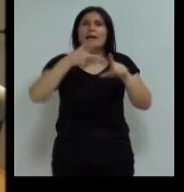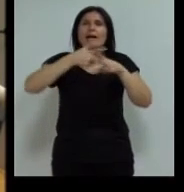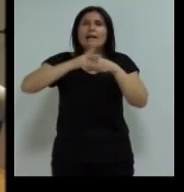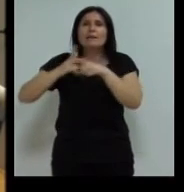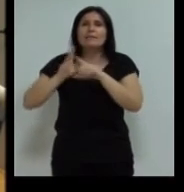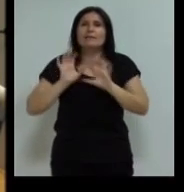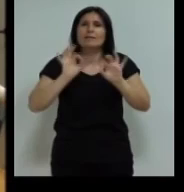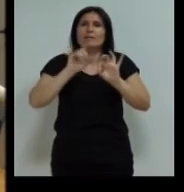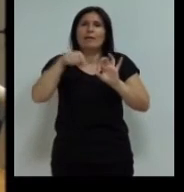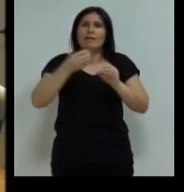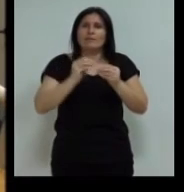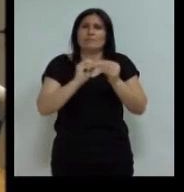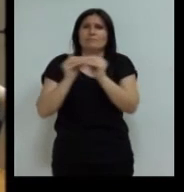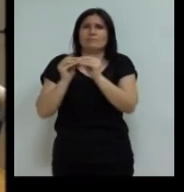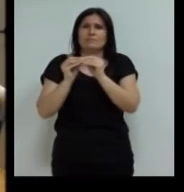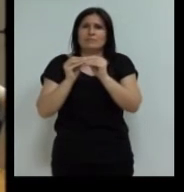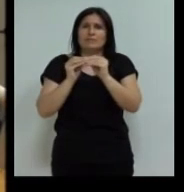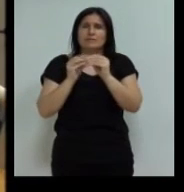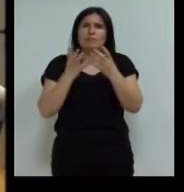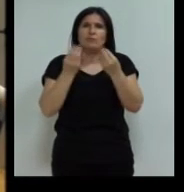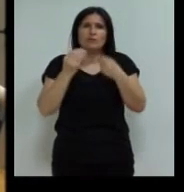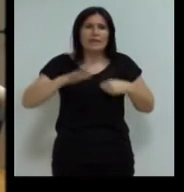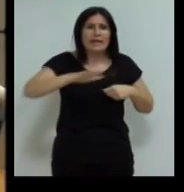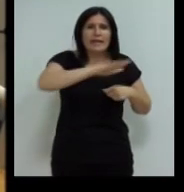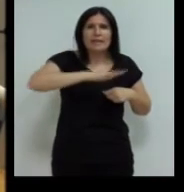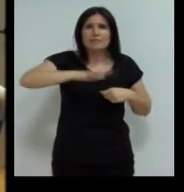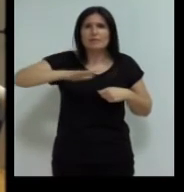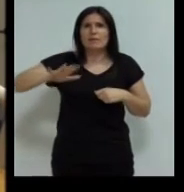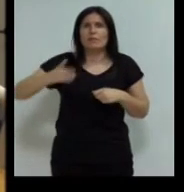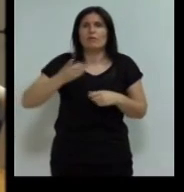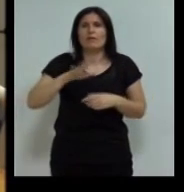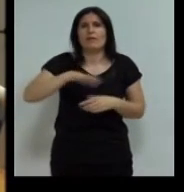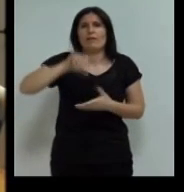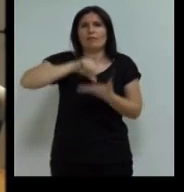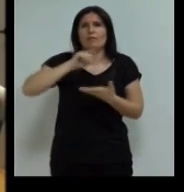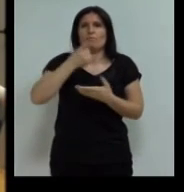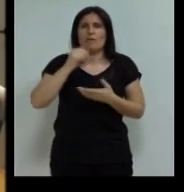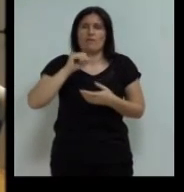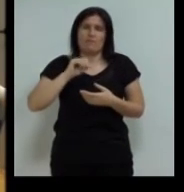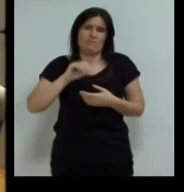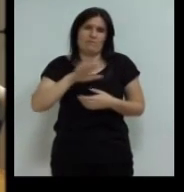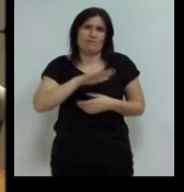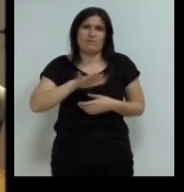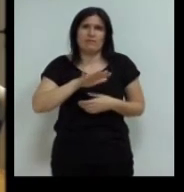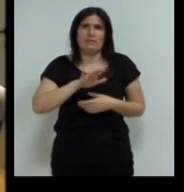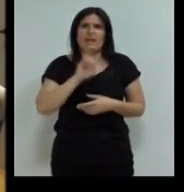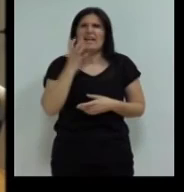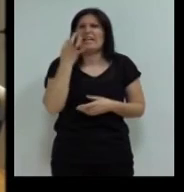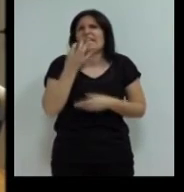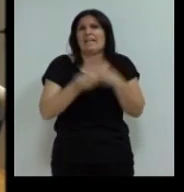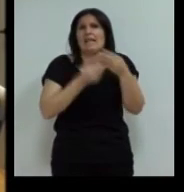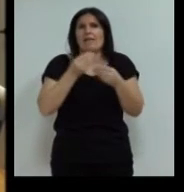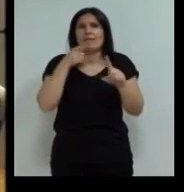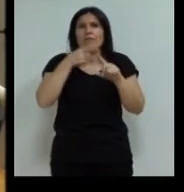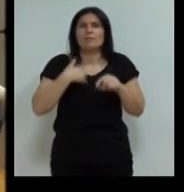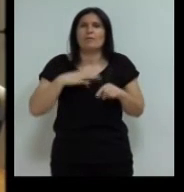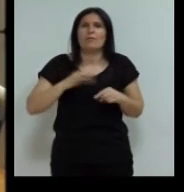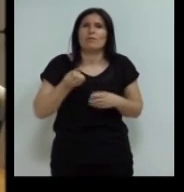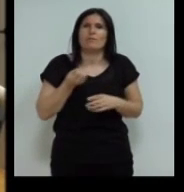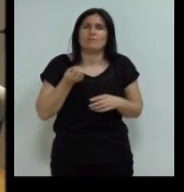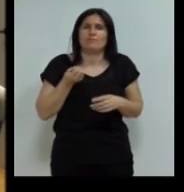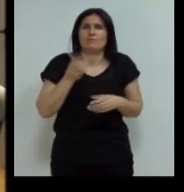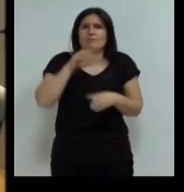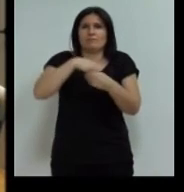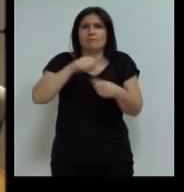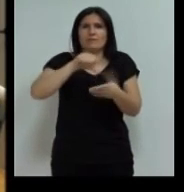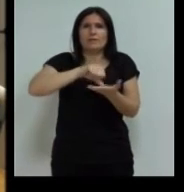marcha ese montón de metros cuadrados que tiene en el centro de una ciudad. ¿Qué está haciendo? Ópera. Está haciendo carreras